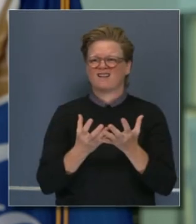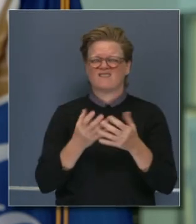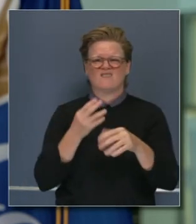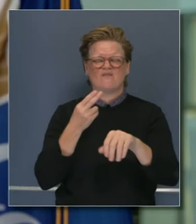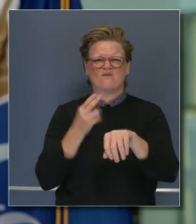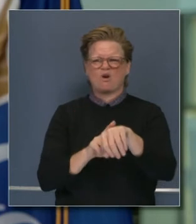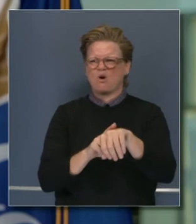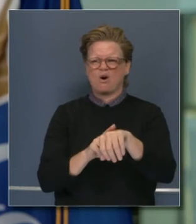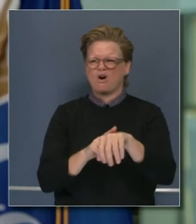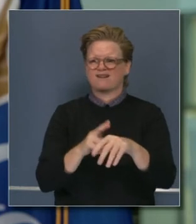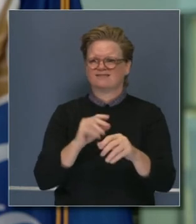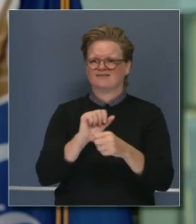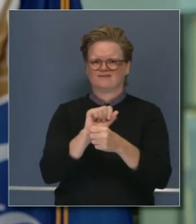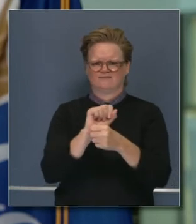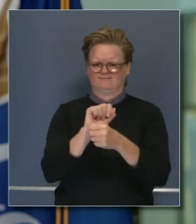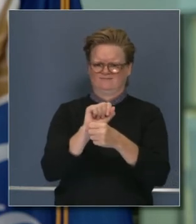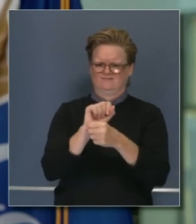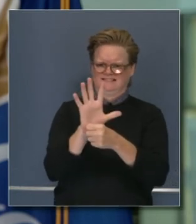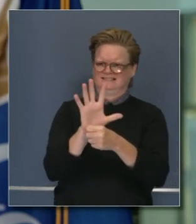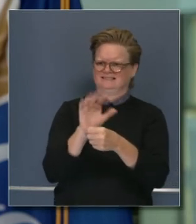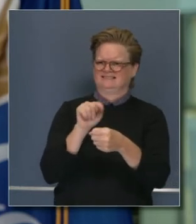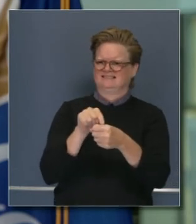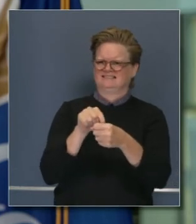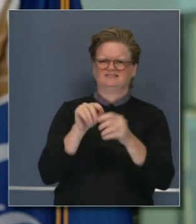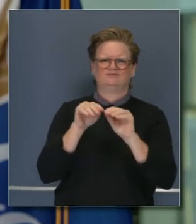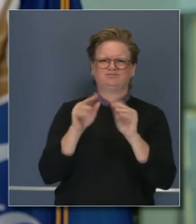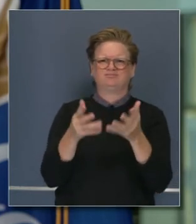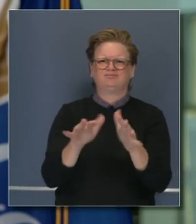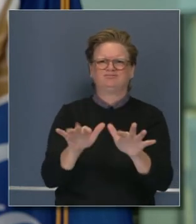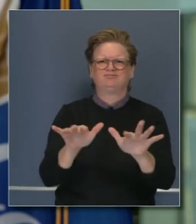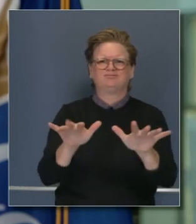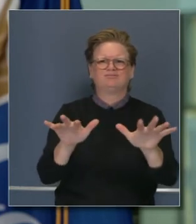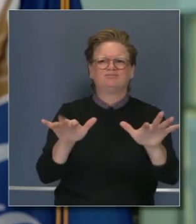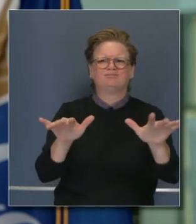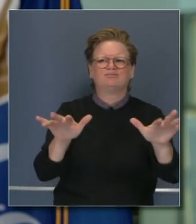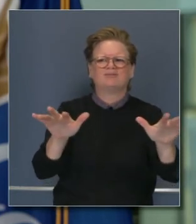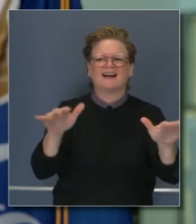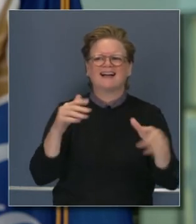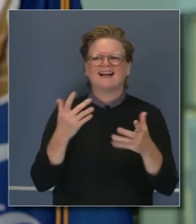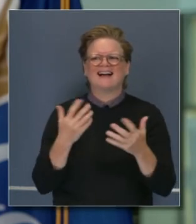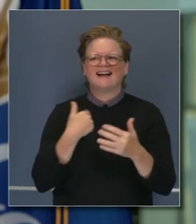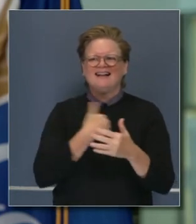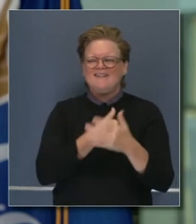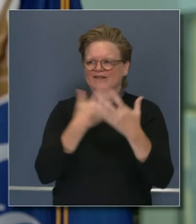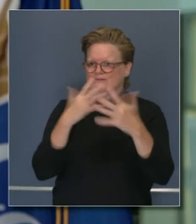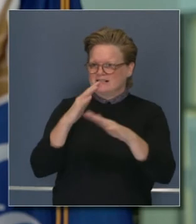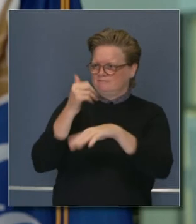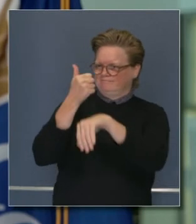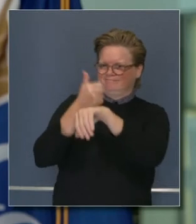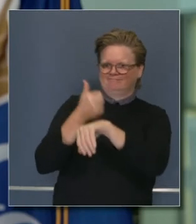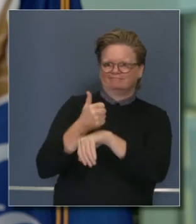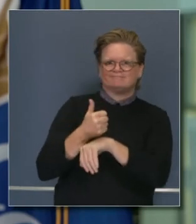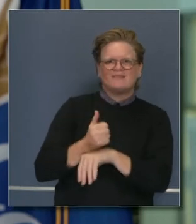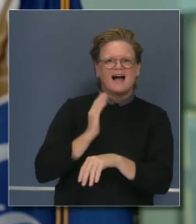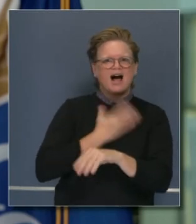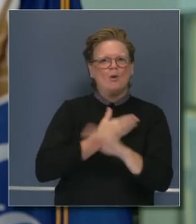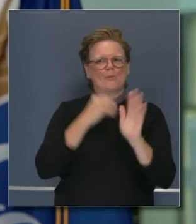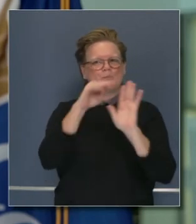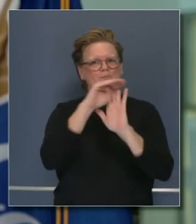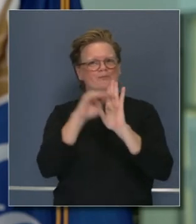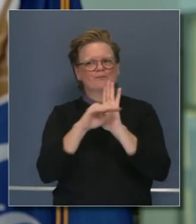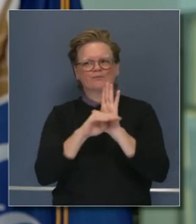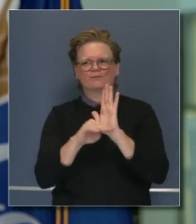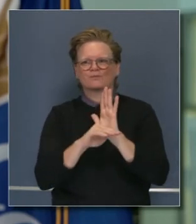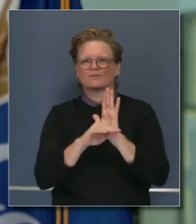como primera prioridad, y cómo esto puede impactar la propagación del virus. Así que nos mantenemos firmes en cuanto a